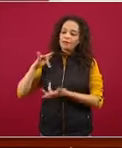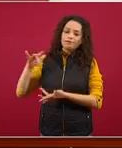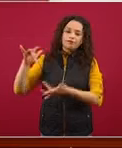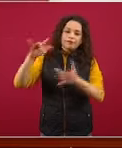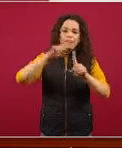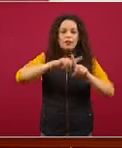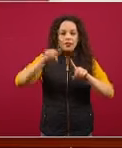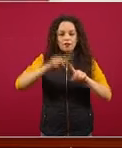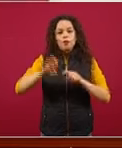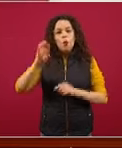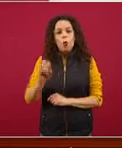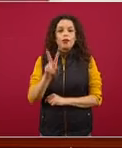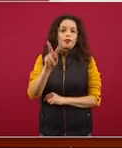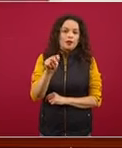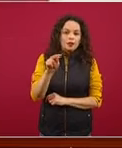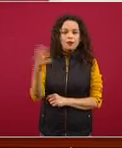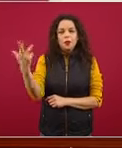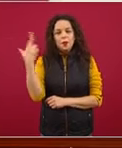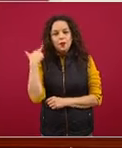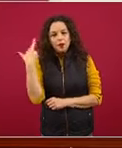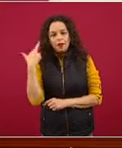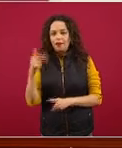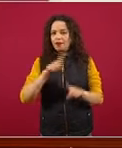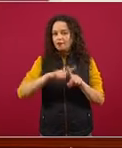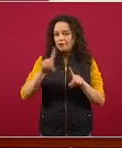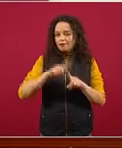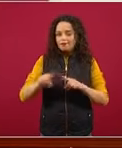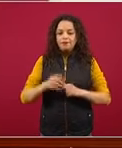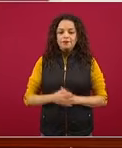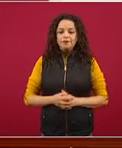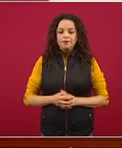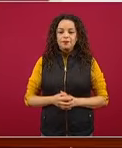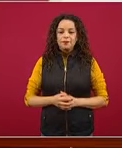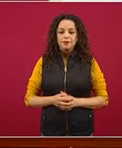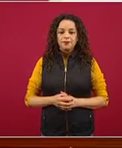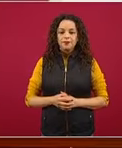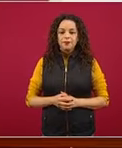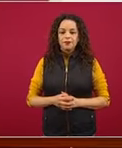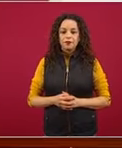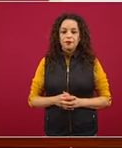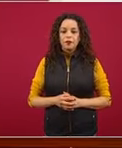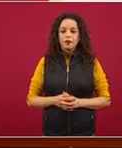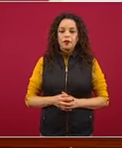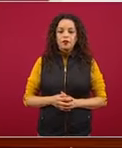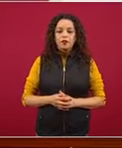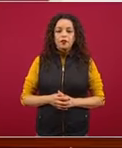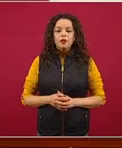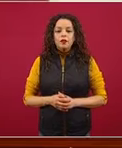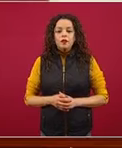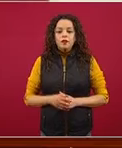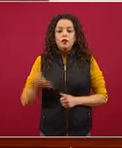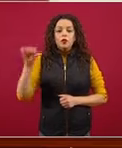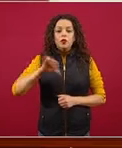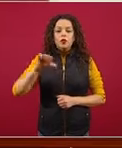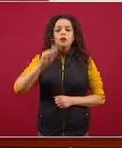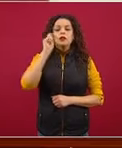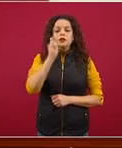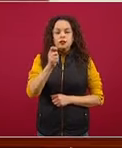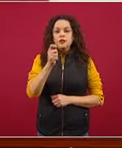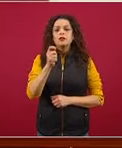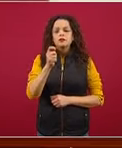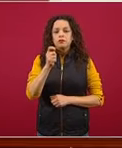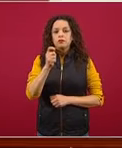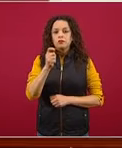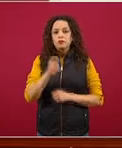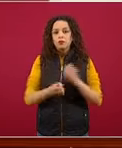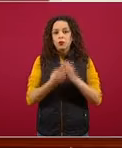plataformas, televisión, radio o internet. Hoy vamos a tener una actualización del panorama